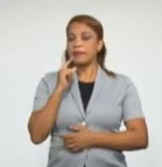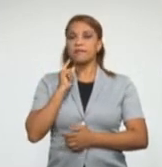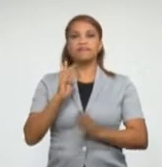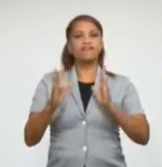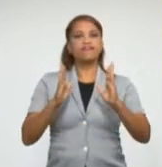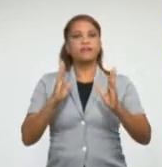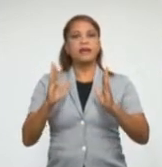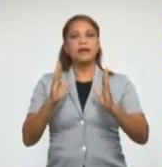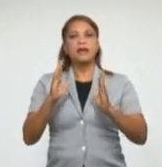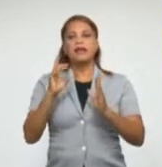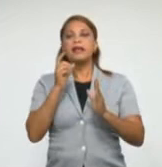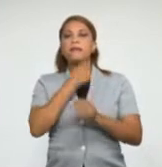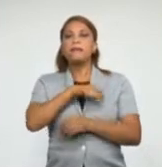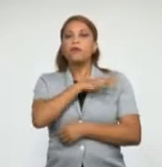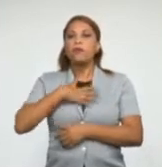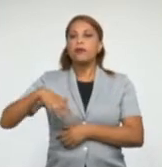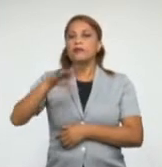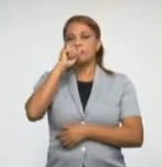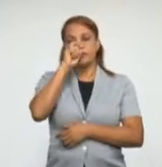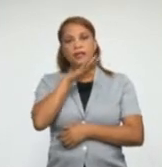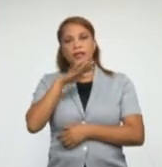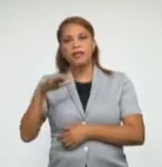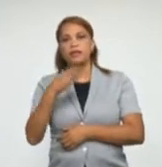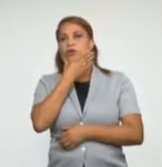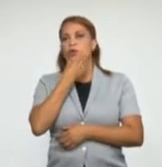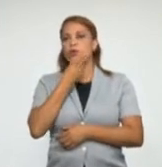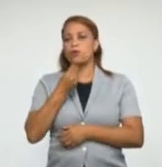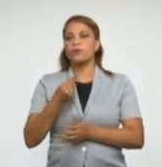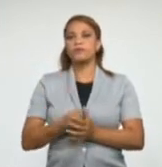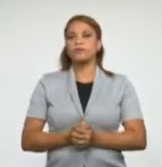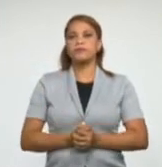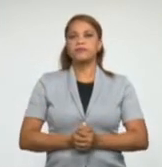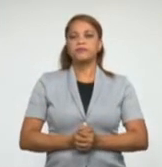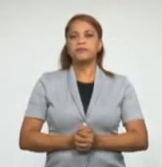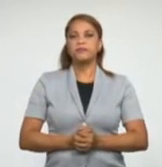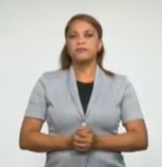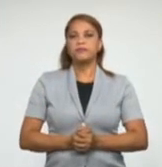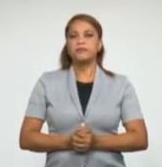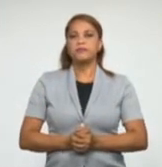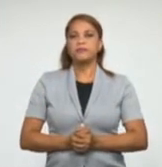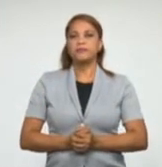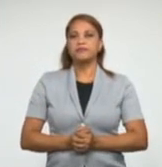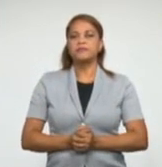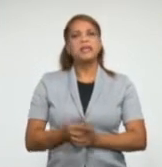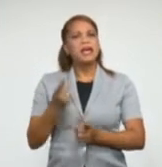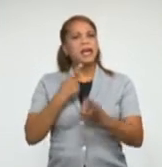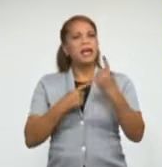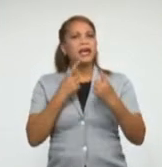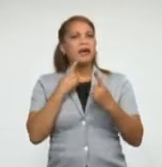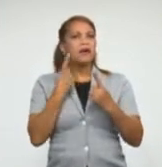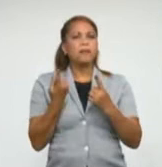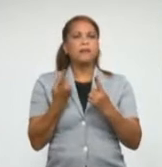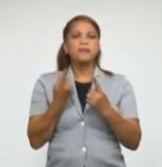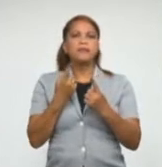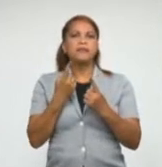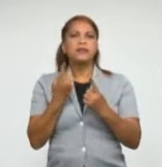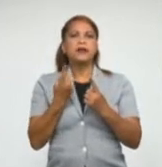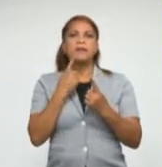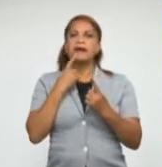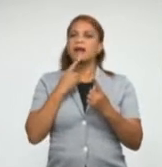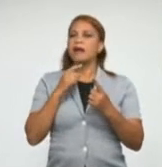pediátrica Soberana Pediatría del Instituto Finlay de Vacunas. ¿Es esto un motivo para desmovilizar las medidas